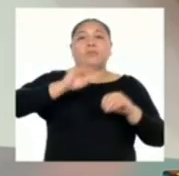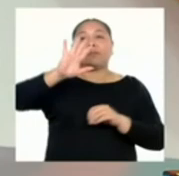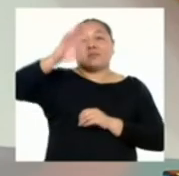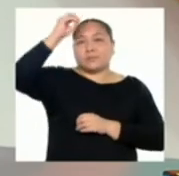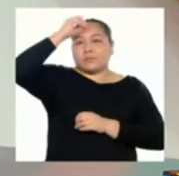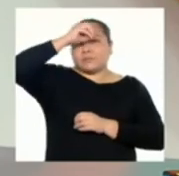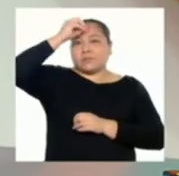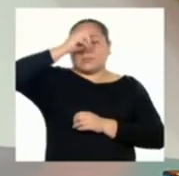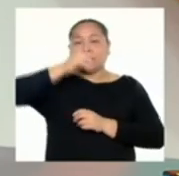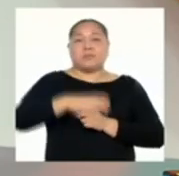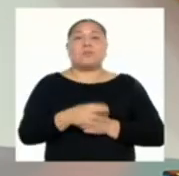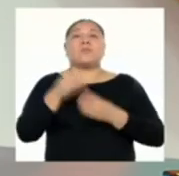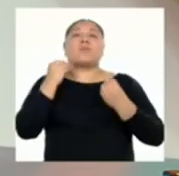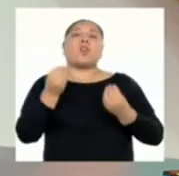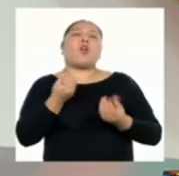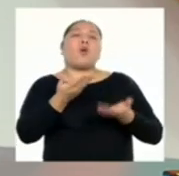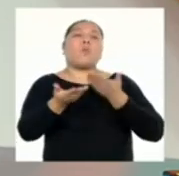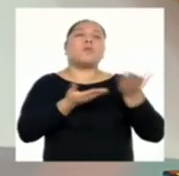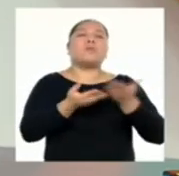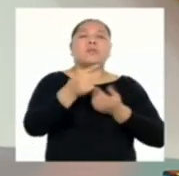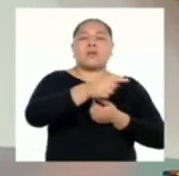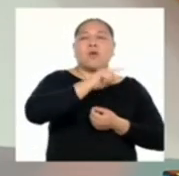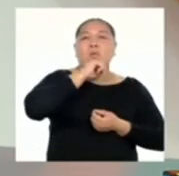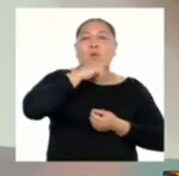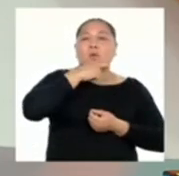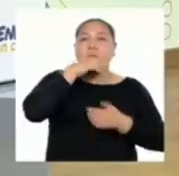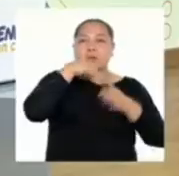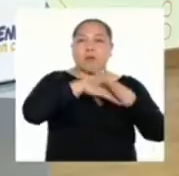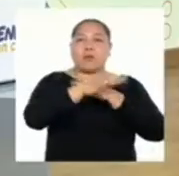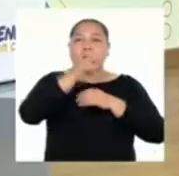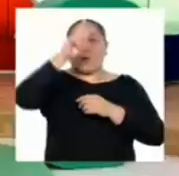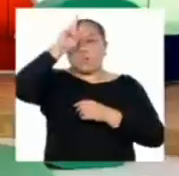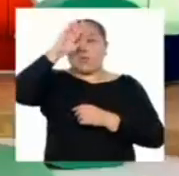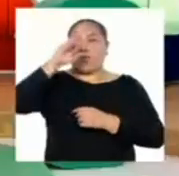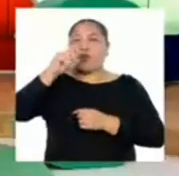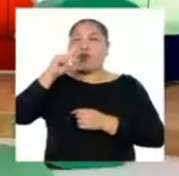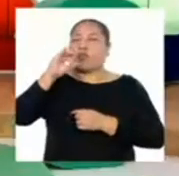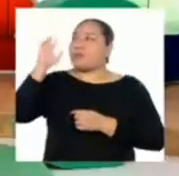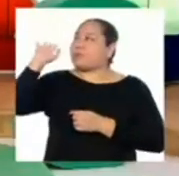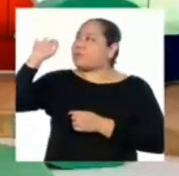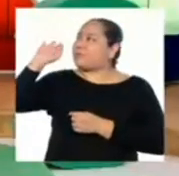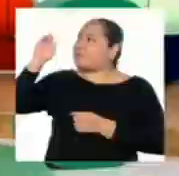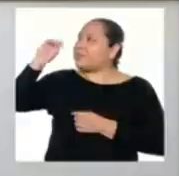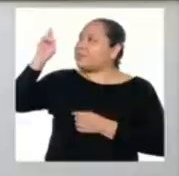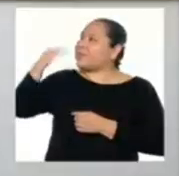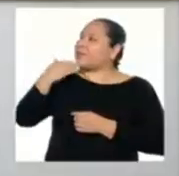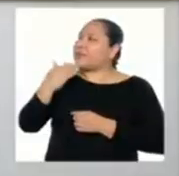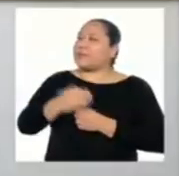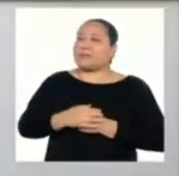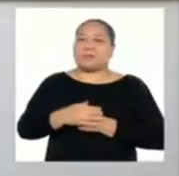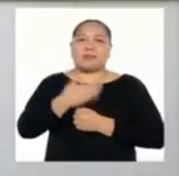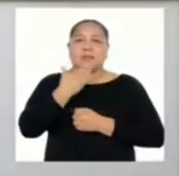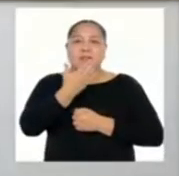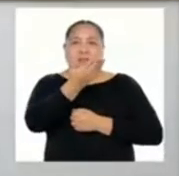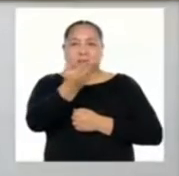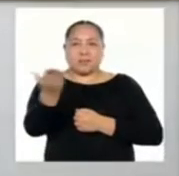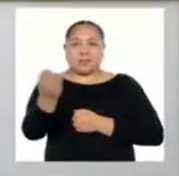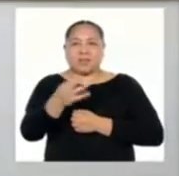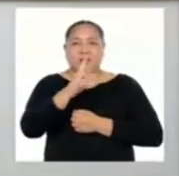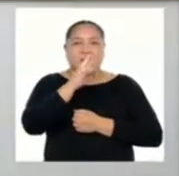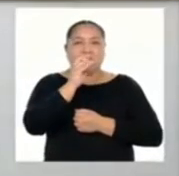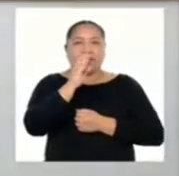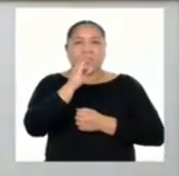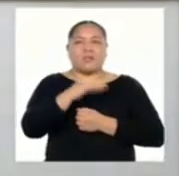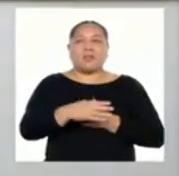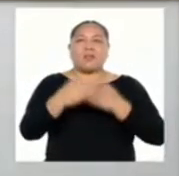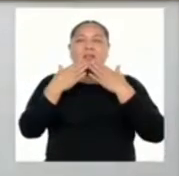postura sobre cómo fue el trato a las mujeres en el Perú colonial. Profesora, muchas gracias. Gracias a ti y a